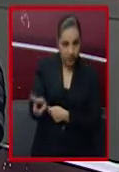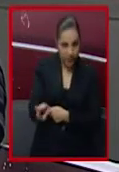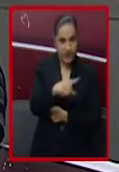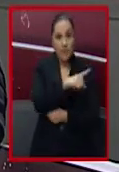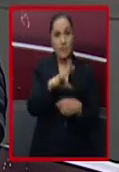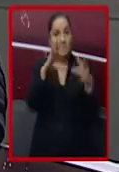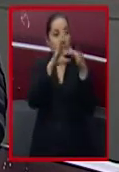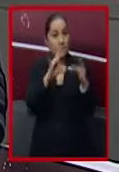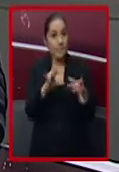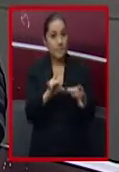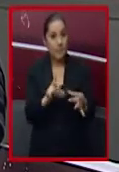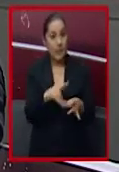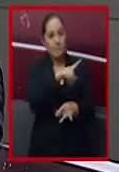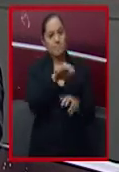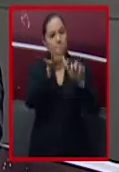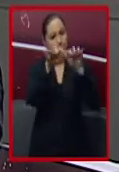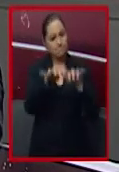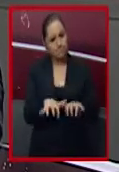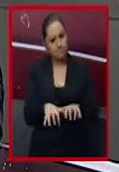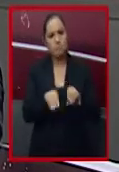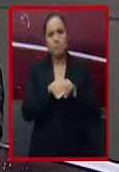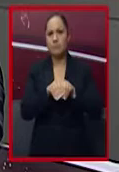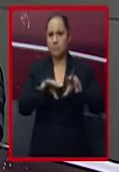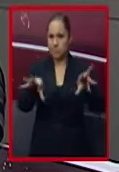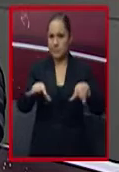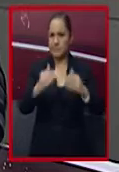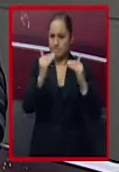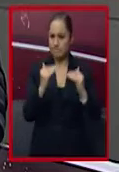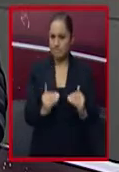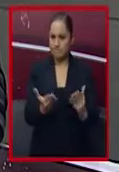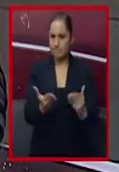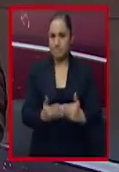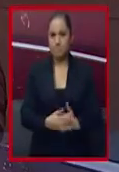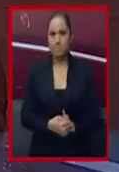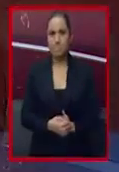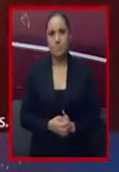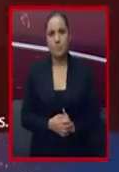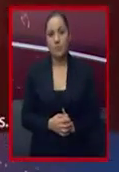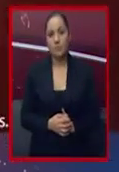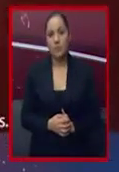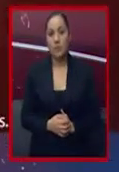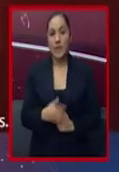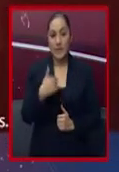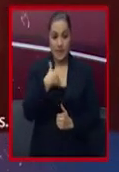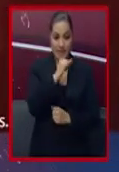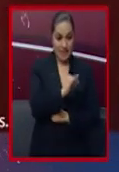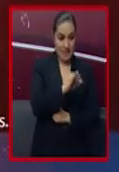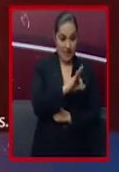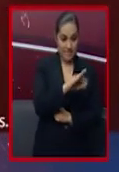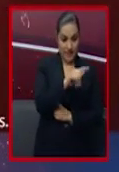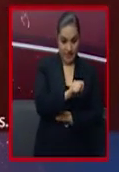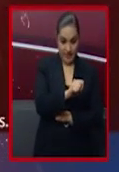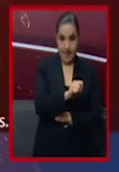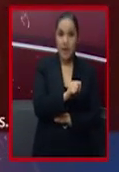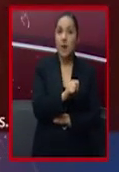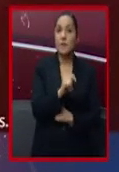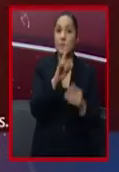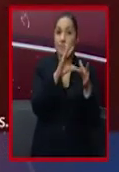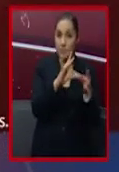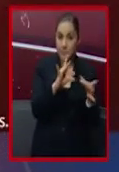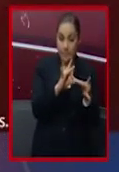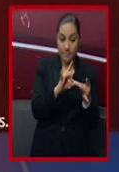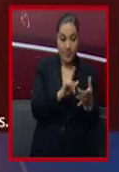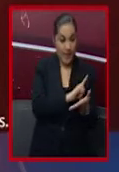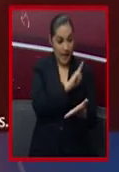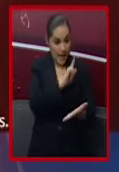Federal de Telecomunicaciones, en un comunicado, señaló lo siguiente, vamos a ver. El IFT indica: la ley y